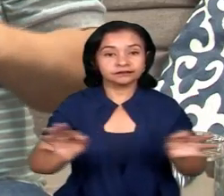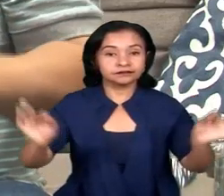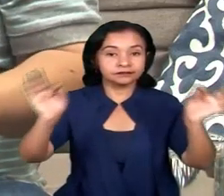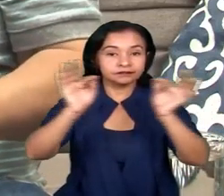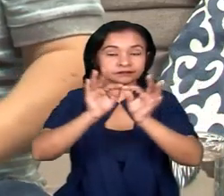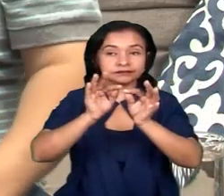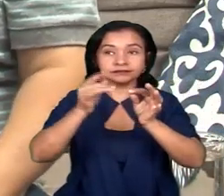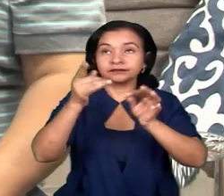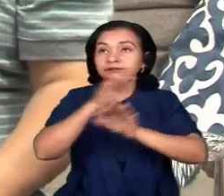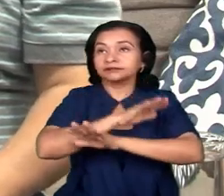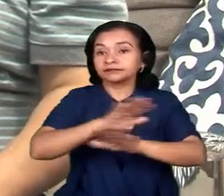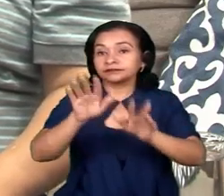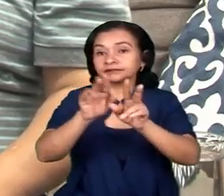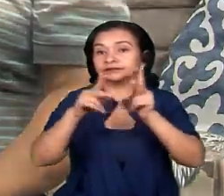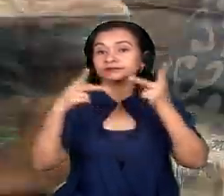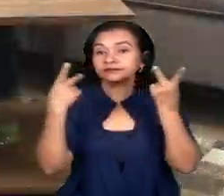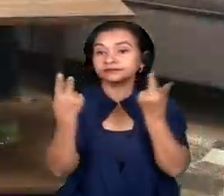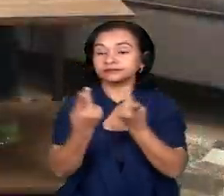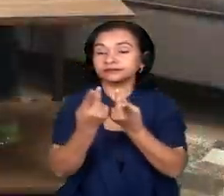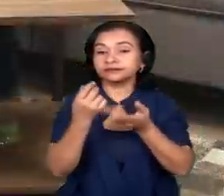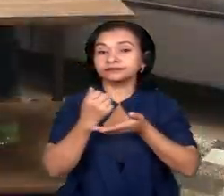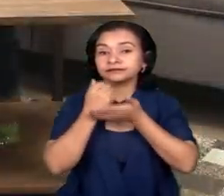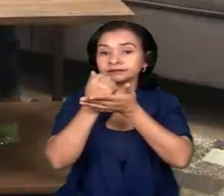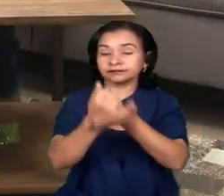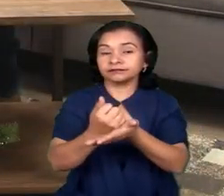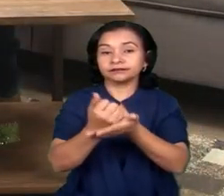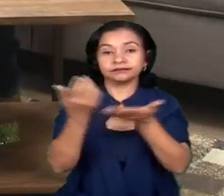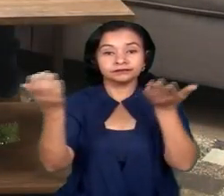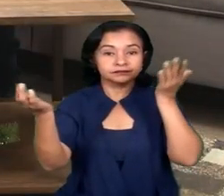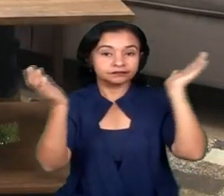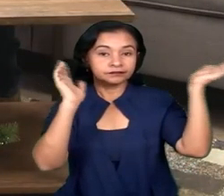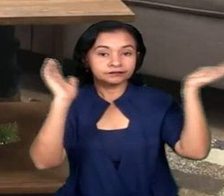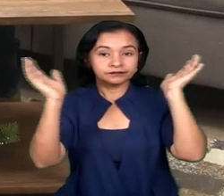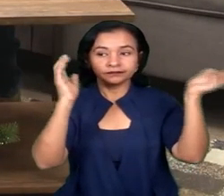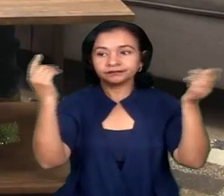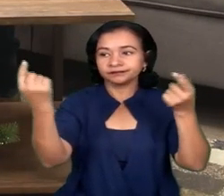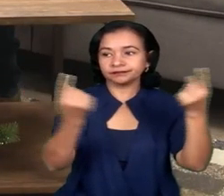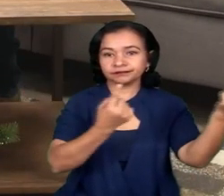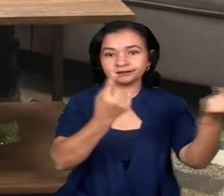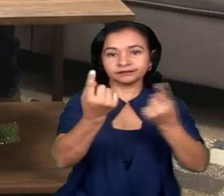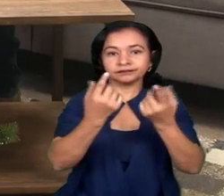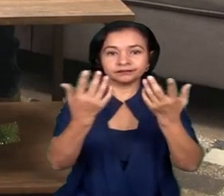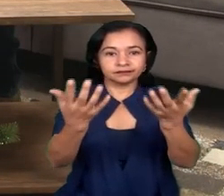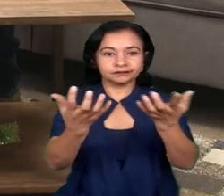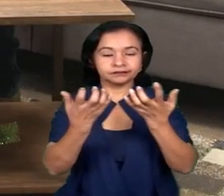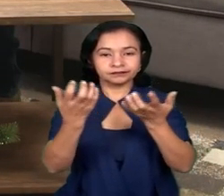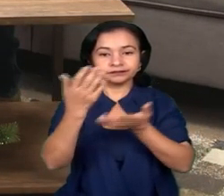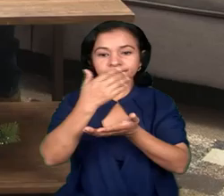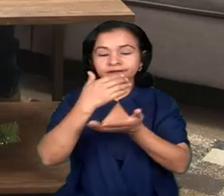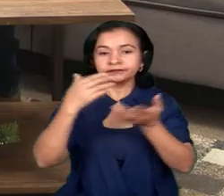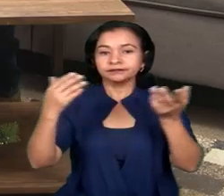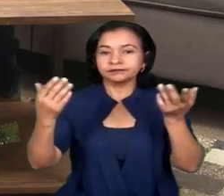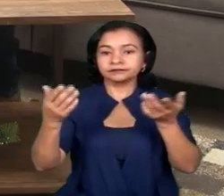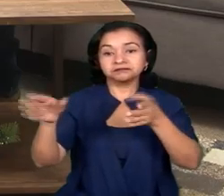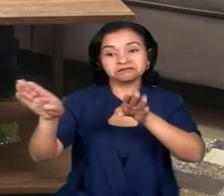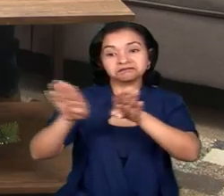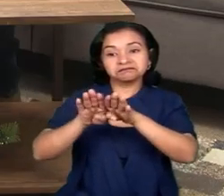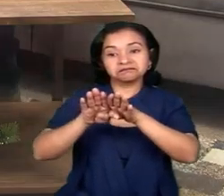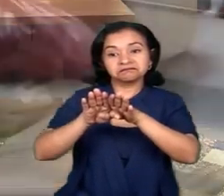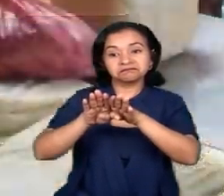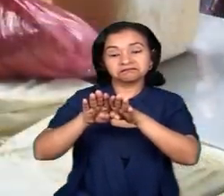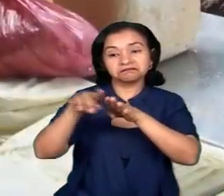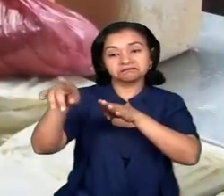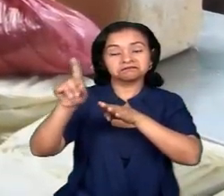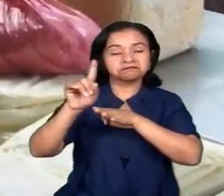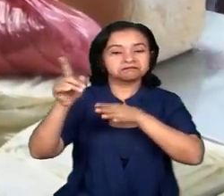porque al final la población se está beneficiando, está llegando a los mercados, está llegando. Que quieren los centros comerciales, cierran. Nosotros somos en